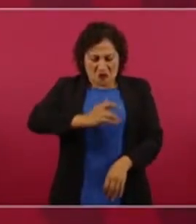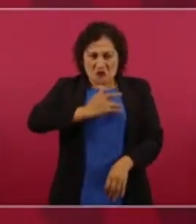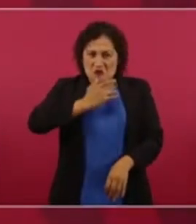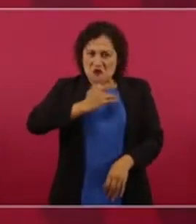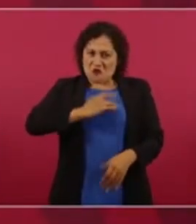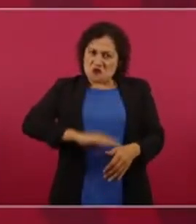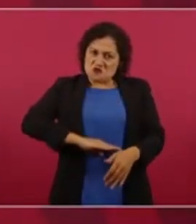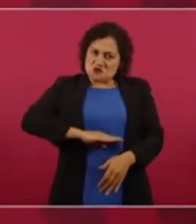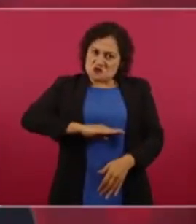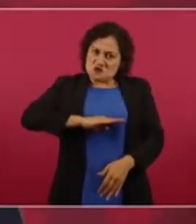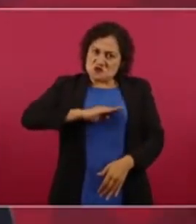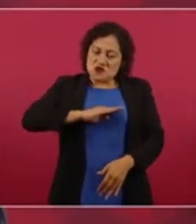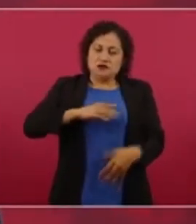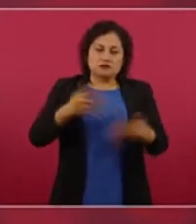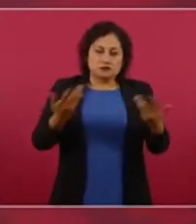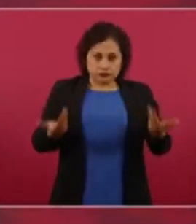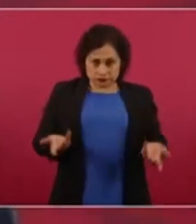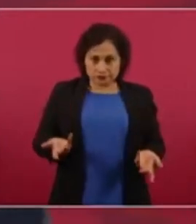Para ellos